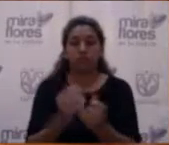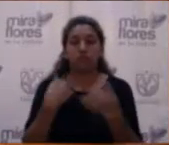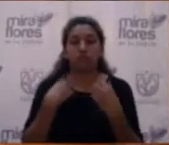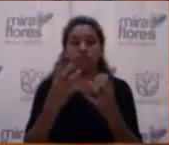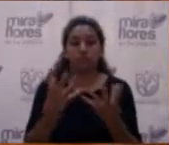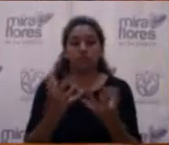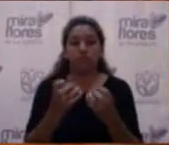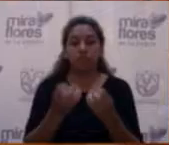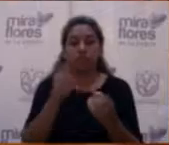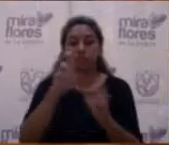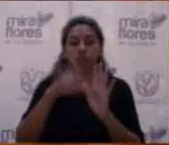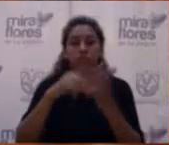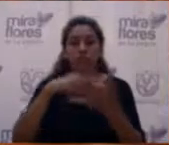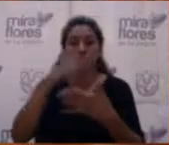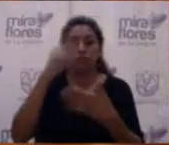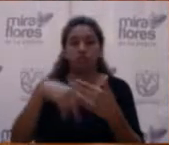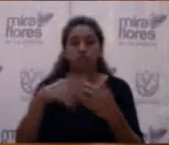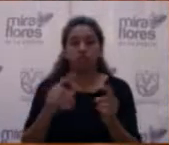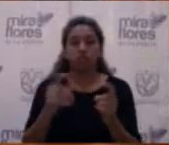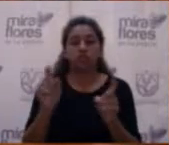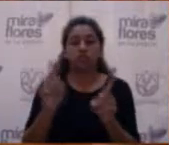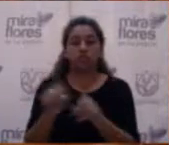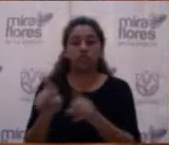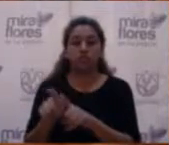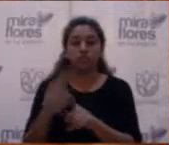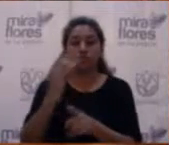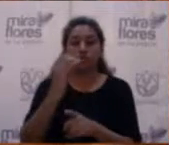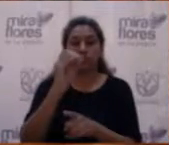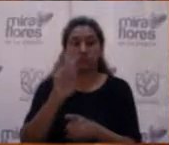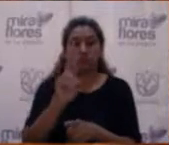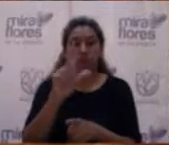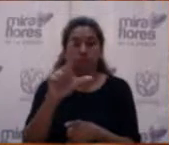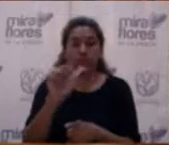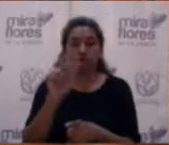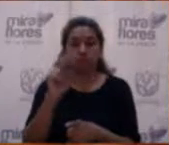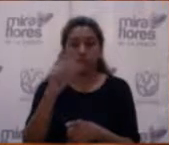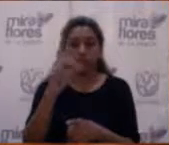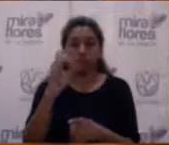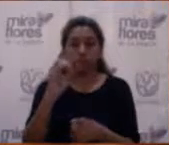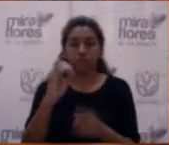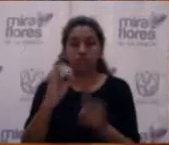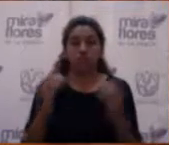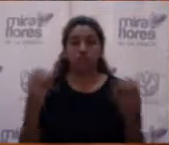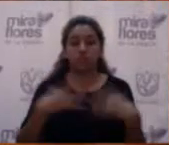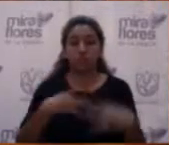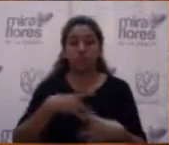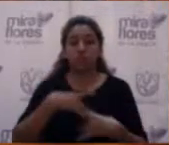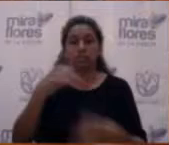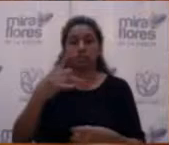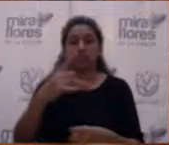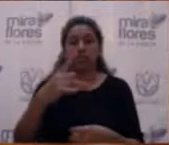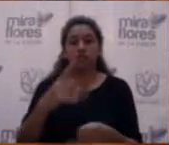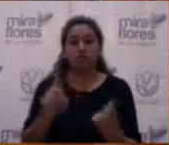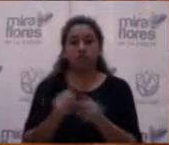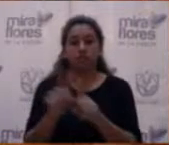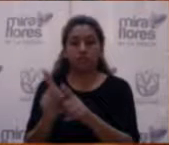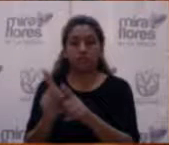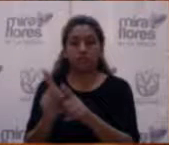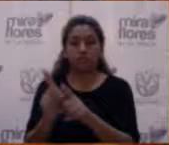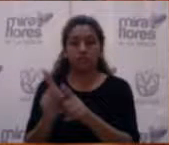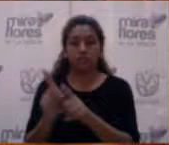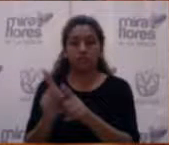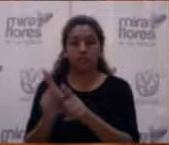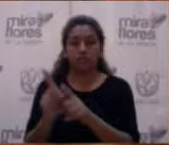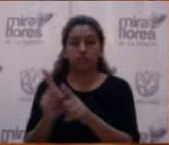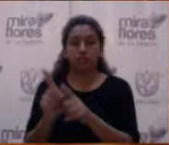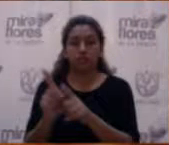labor realizada por su programa y la labor del señor Rolando Ricapa, quien se mostró interesado en todo momento por la inscripción y participación de